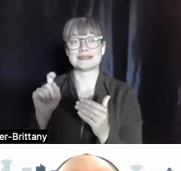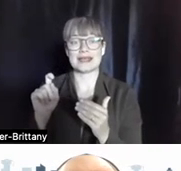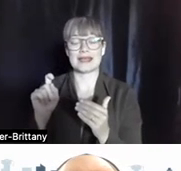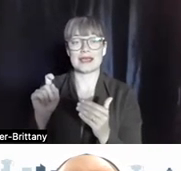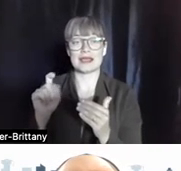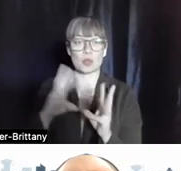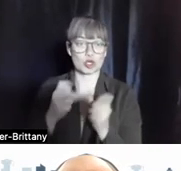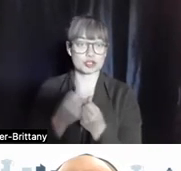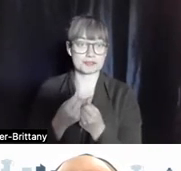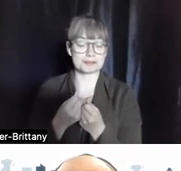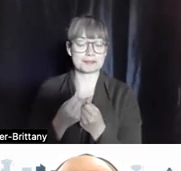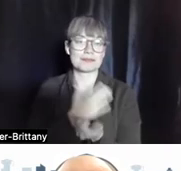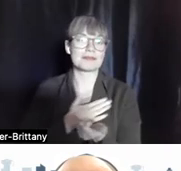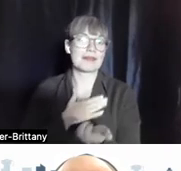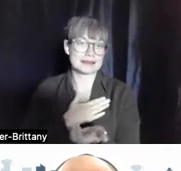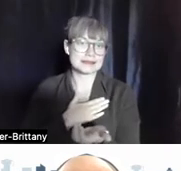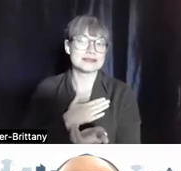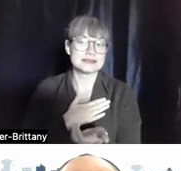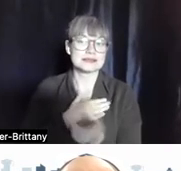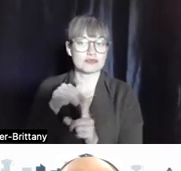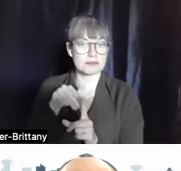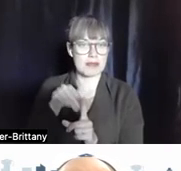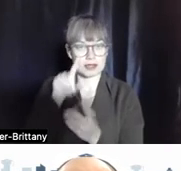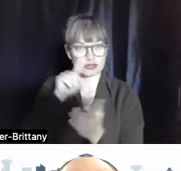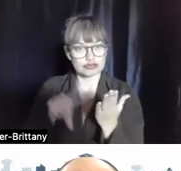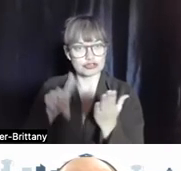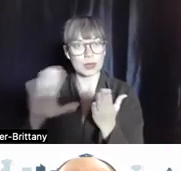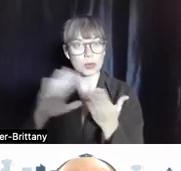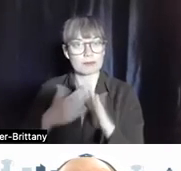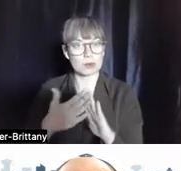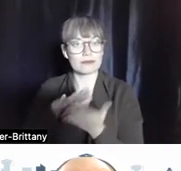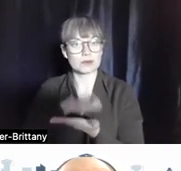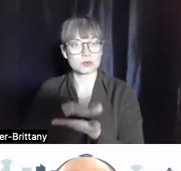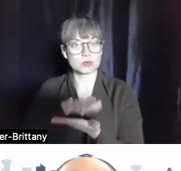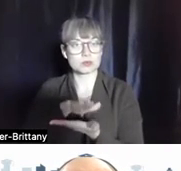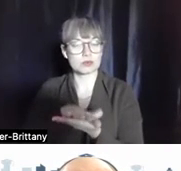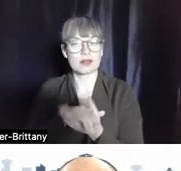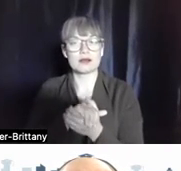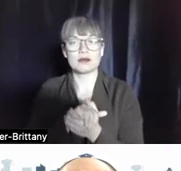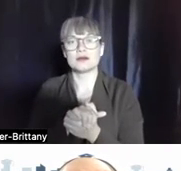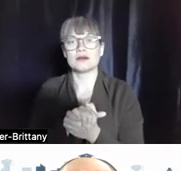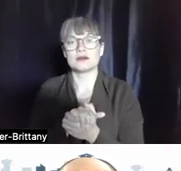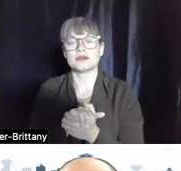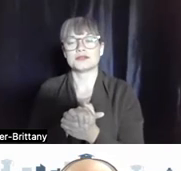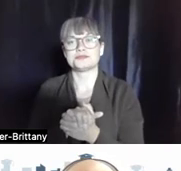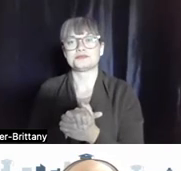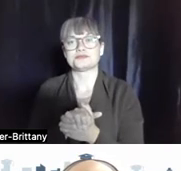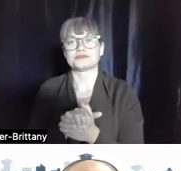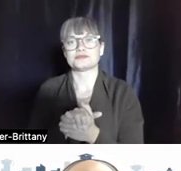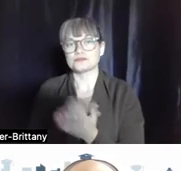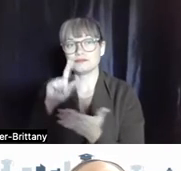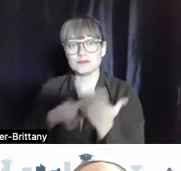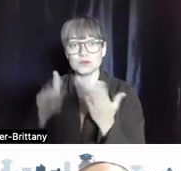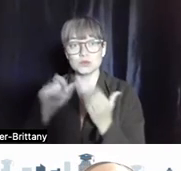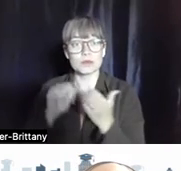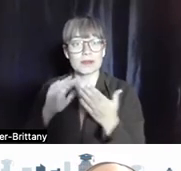la próxima fecha del próximo taller, les quiero recordar que chequeen el sitio web de su comunidad